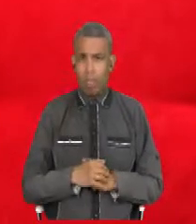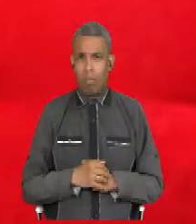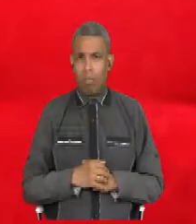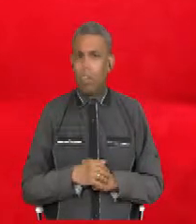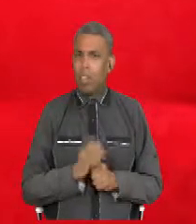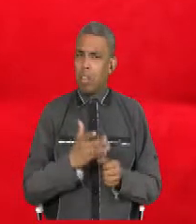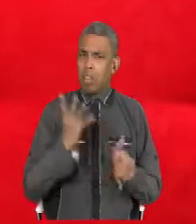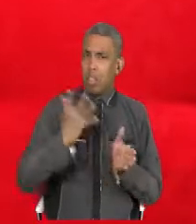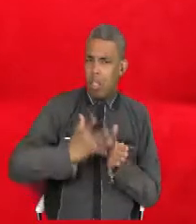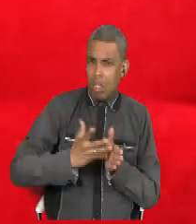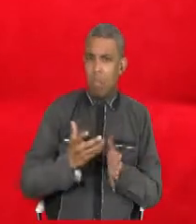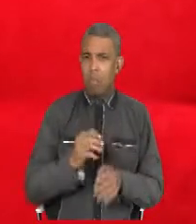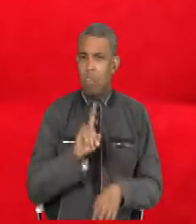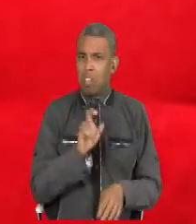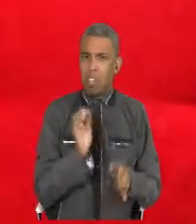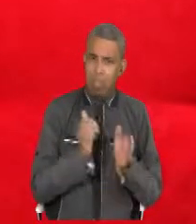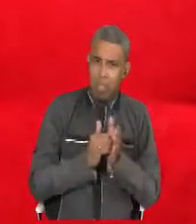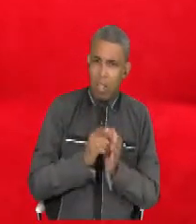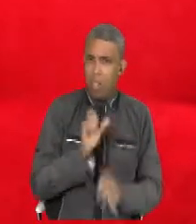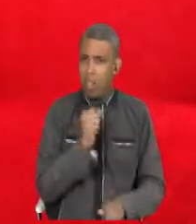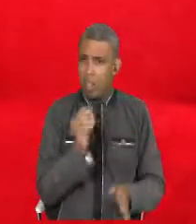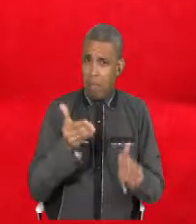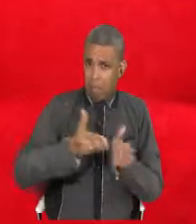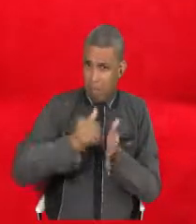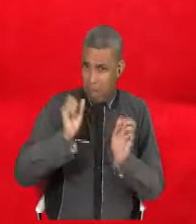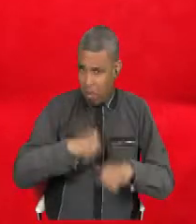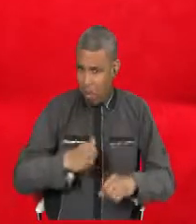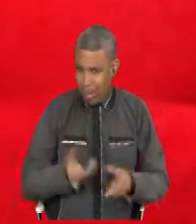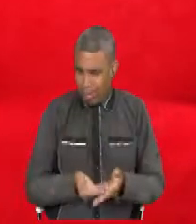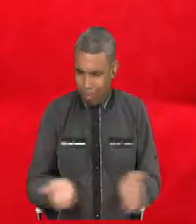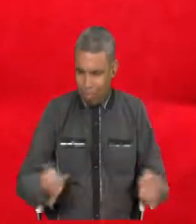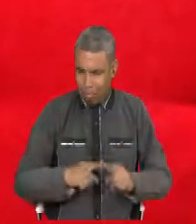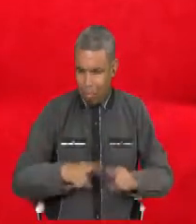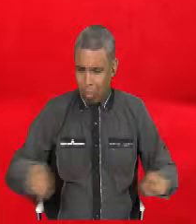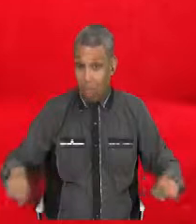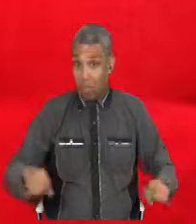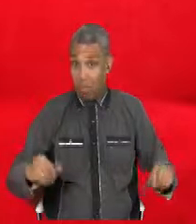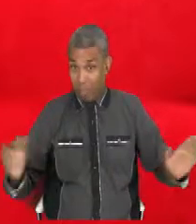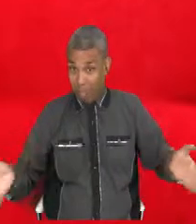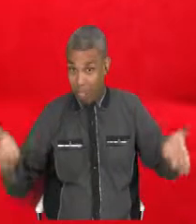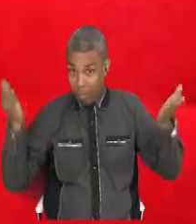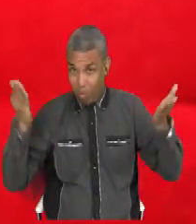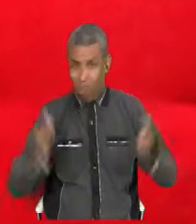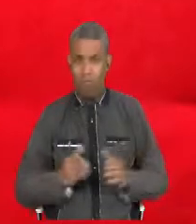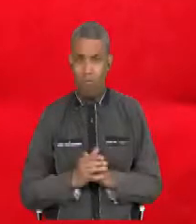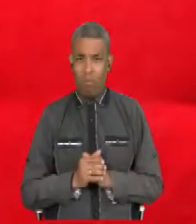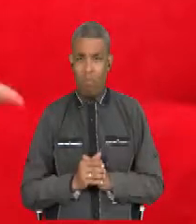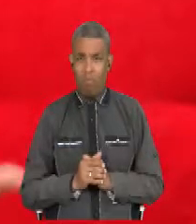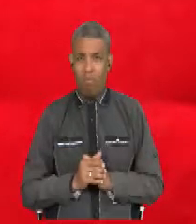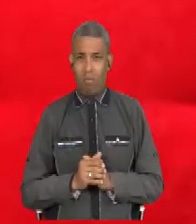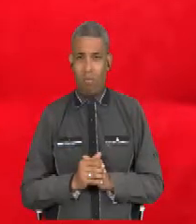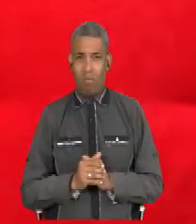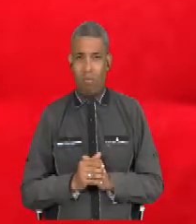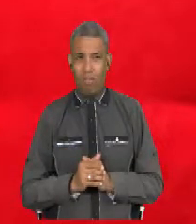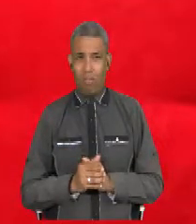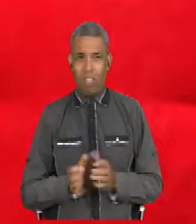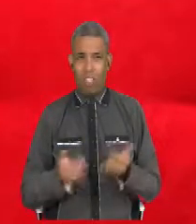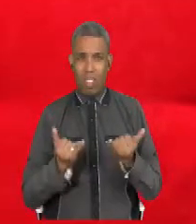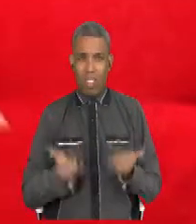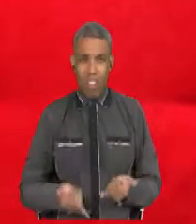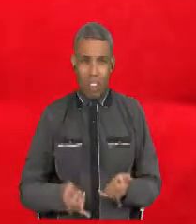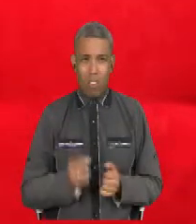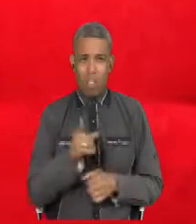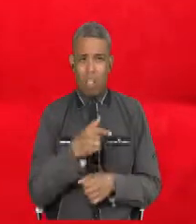adelante. Y pues sería muy chévere que todos se animen. Si en este momento está teniendo problemas con su